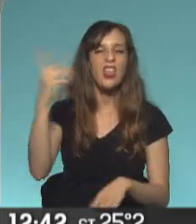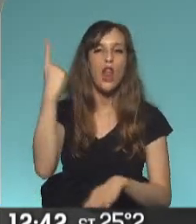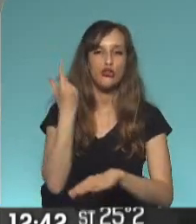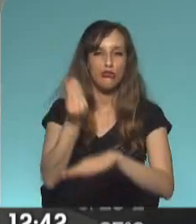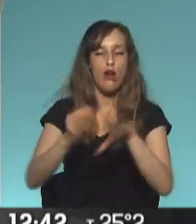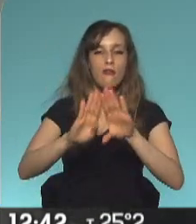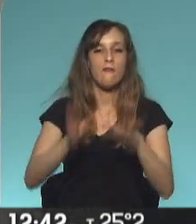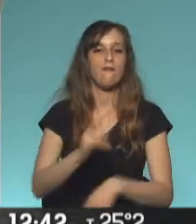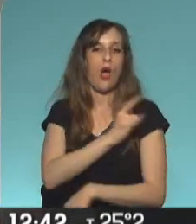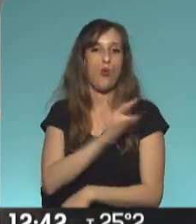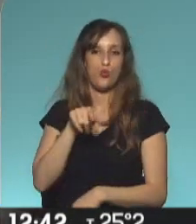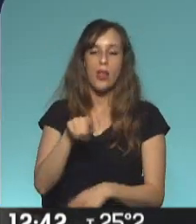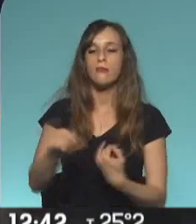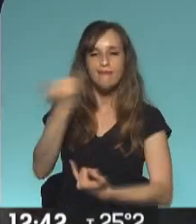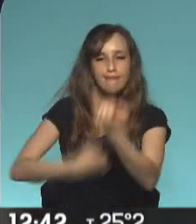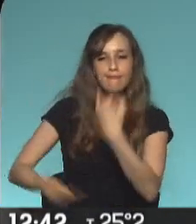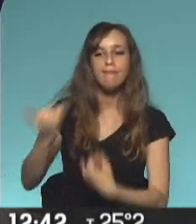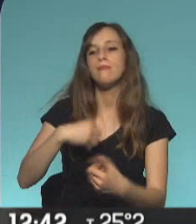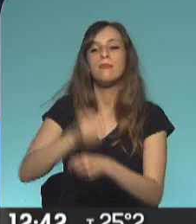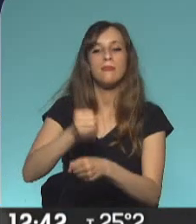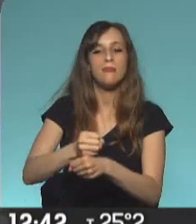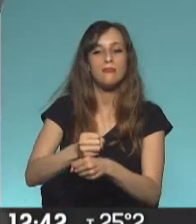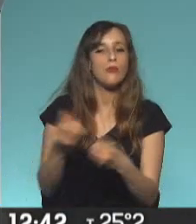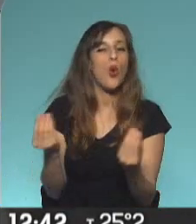estar contando cómo es la experiencia de trabajar en pandemia y también nos va a estar